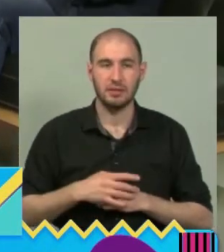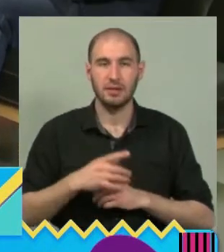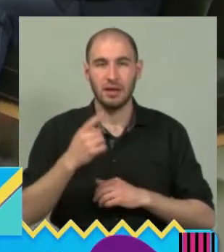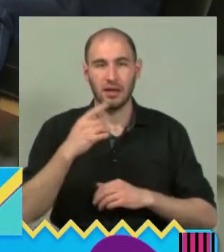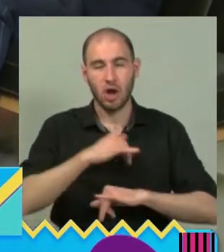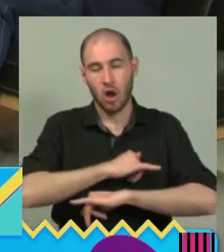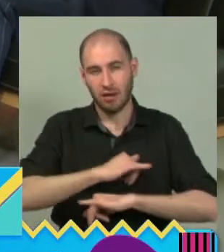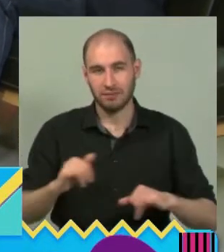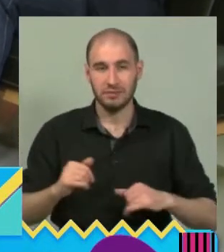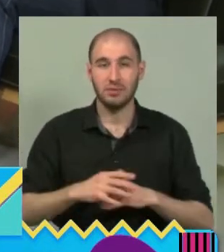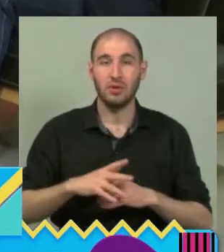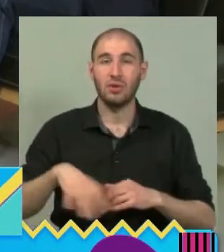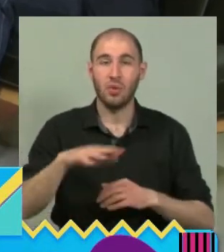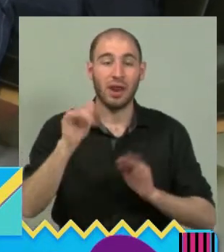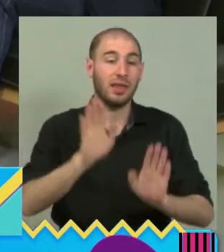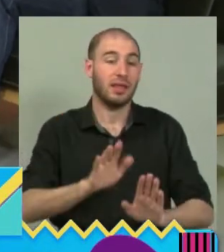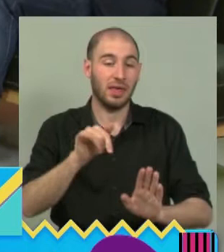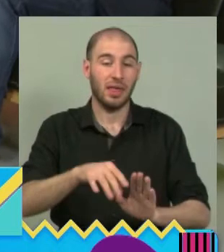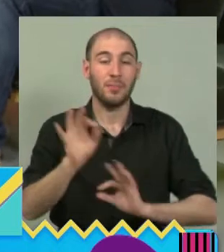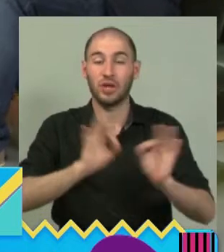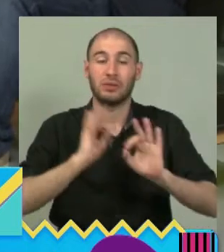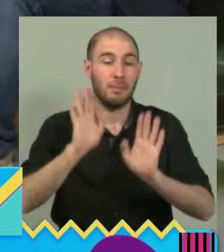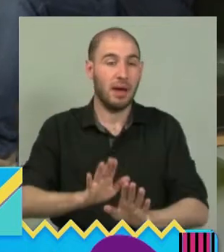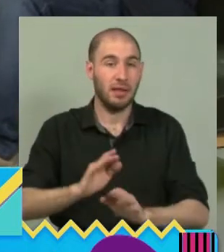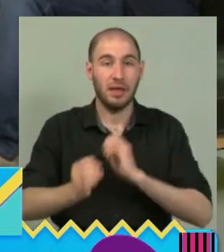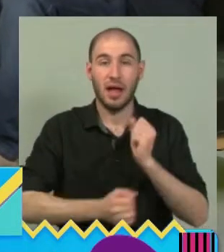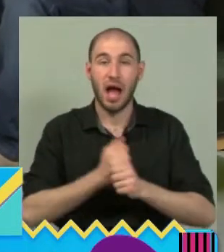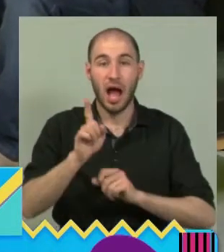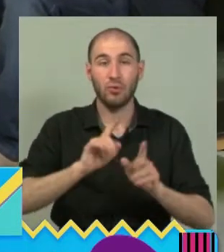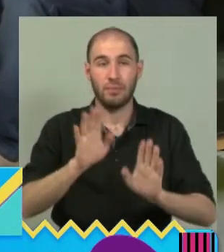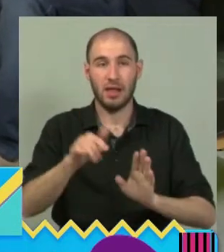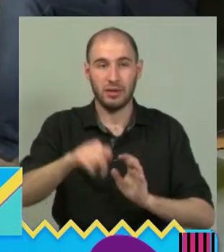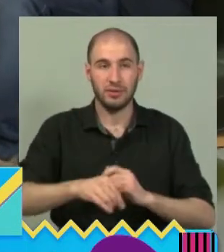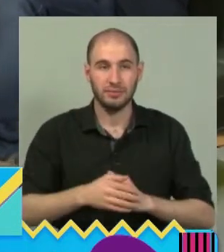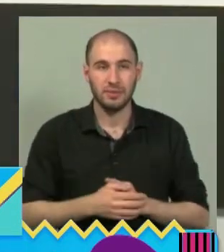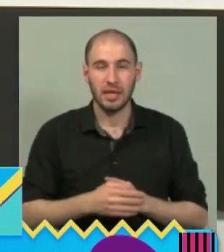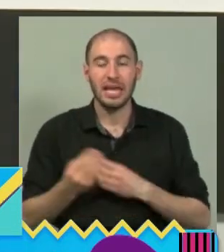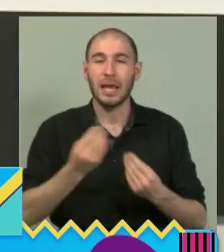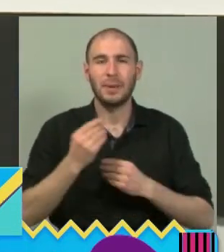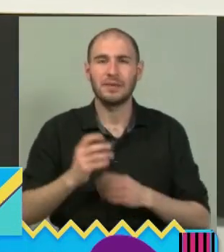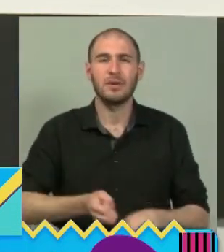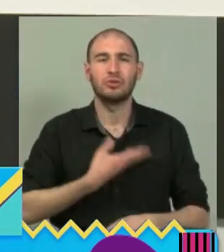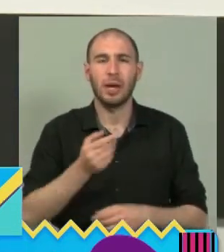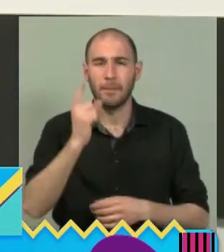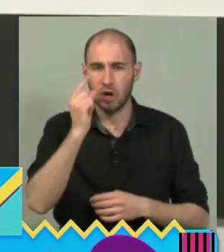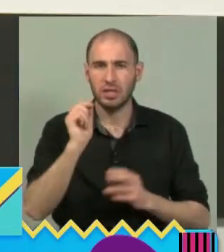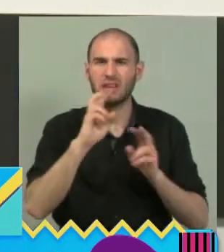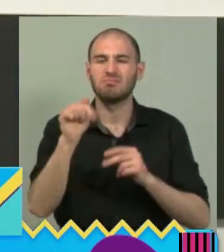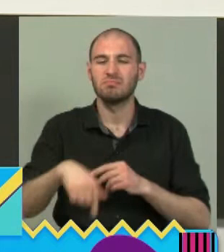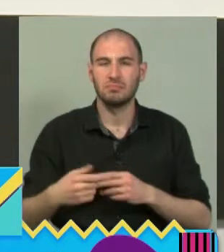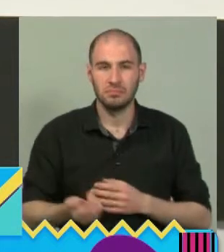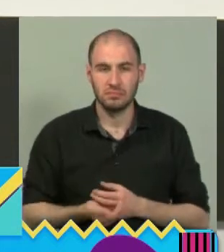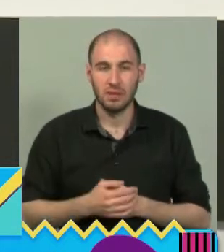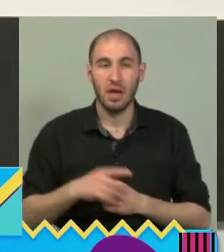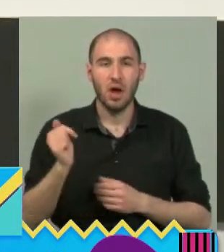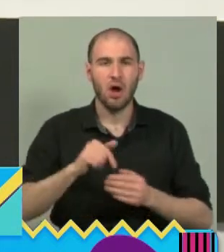conocido lugares que se han paralizado, proyectos que se han paralizado, hasta el momento hay algunos que están paralizados. ¿Qué pasa con la voluntad política en cuanto a esto?